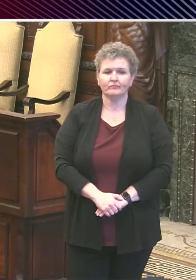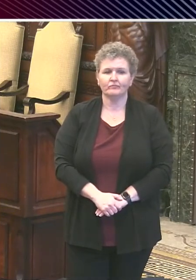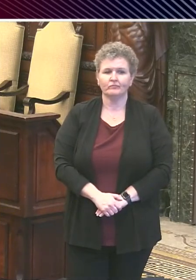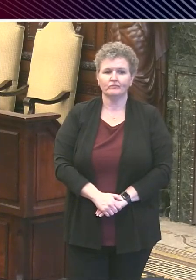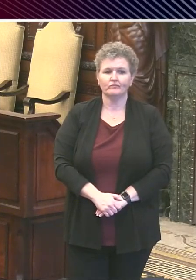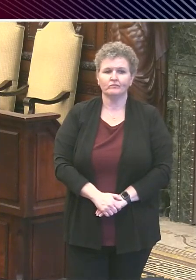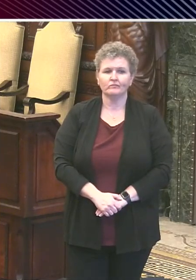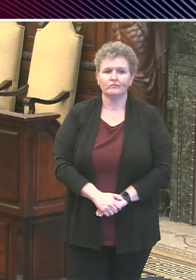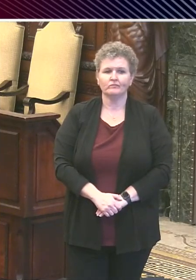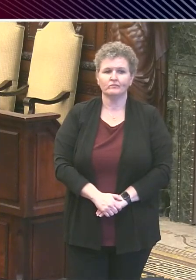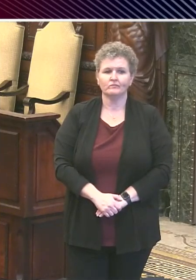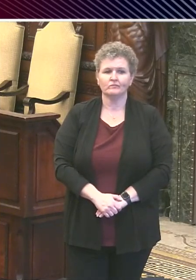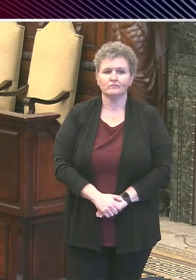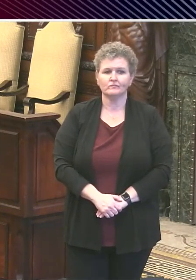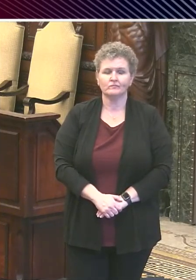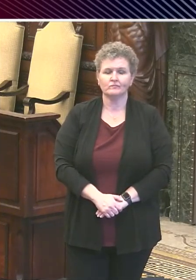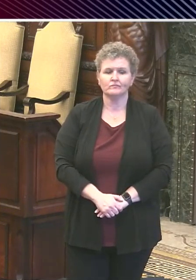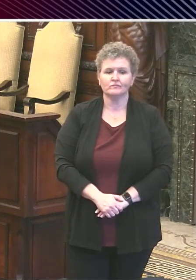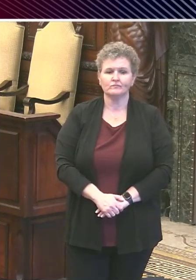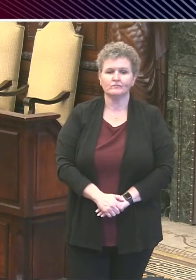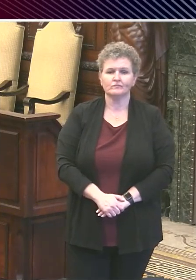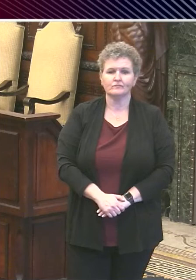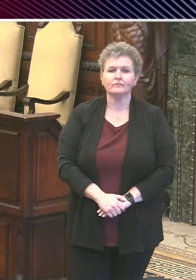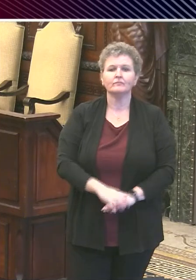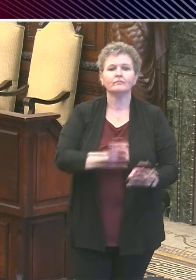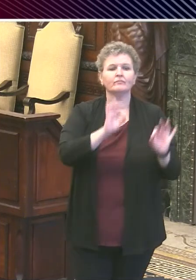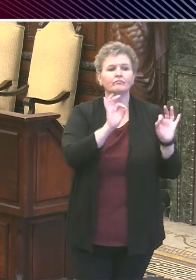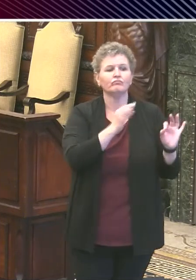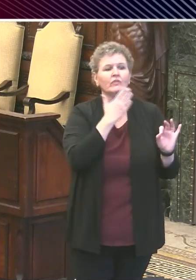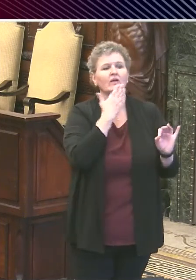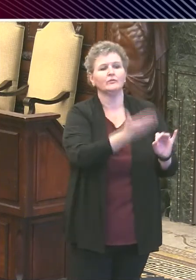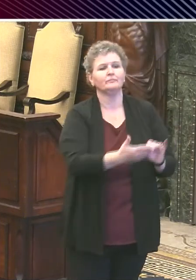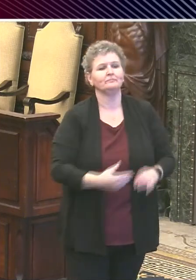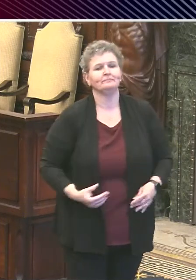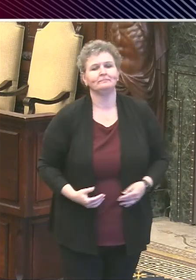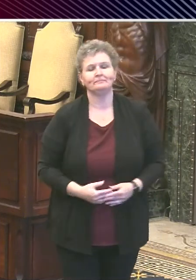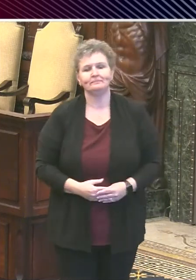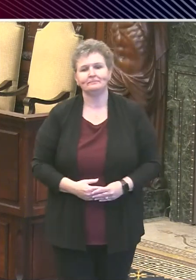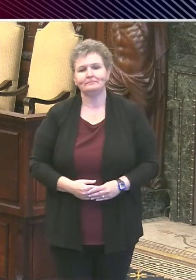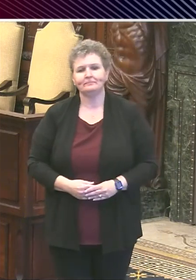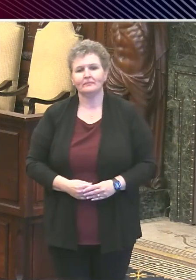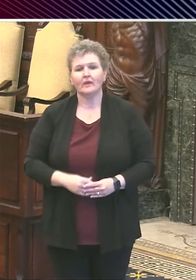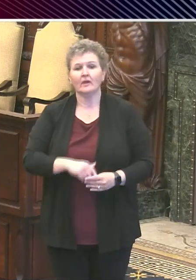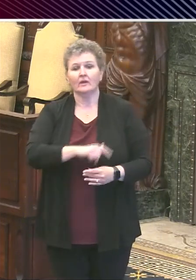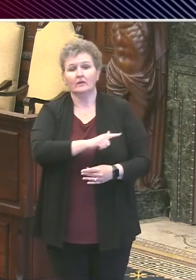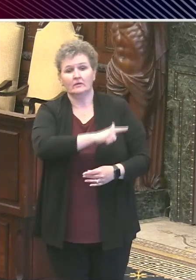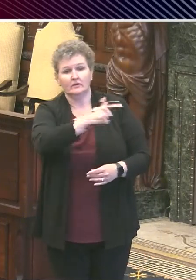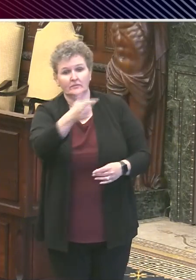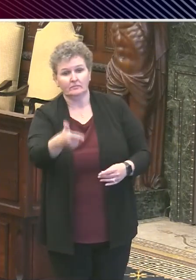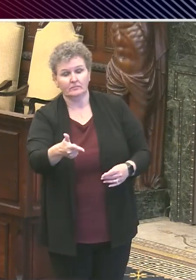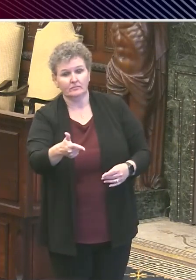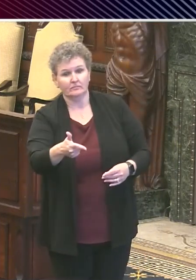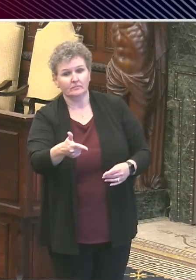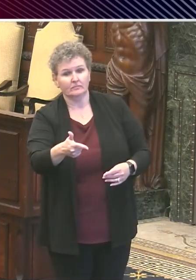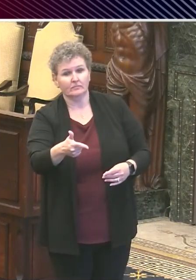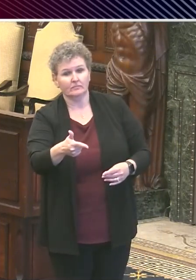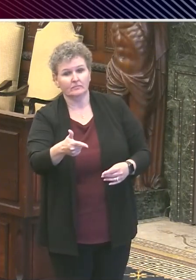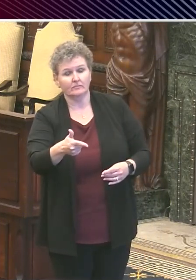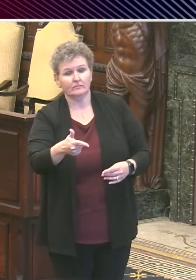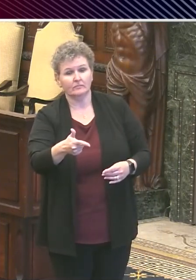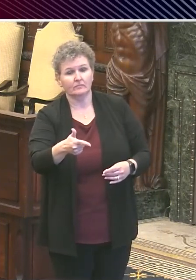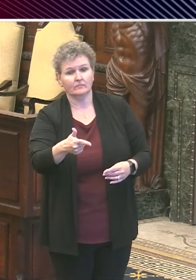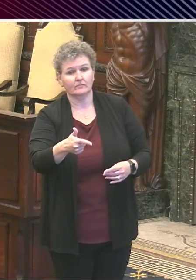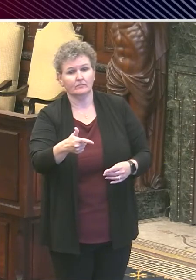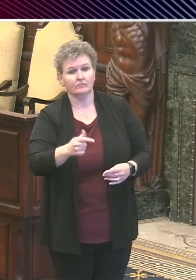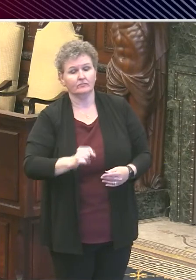Ok, perfecto. Gracias por el aclaratorio. Thank Muy you amable. for the clarification. Thank you, Argenis. Let's go now to Pat Loeb of KYW.